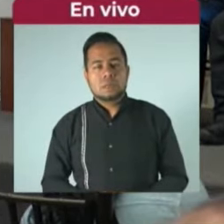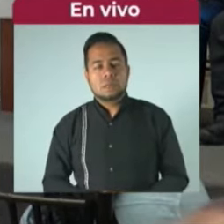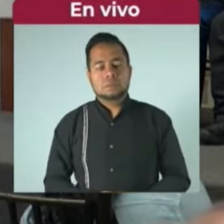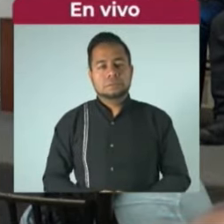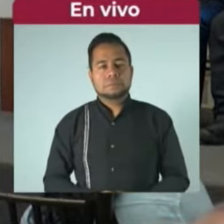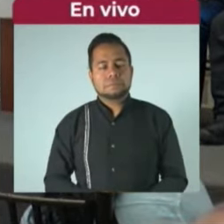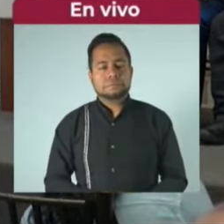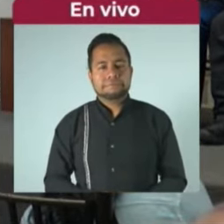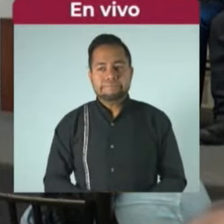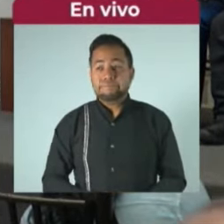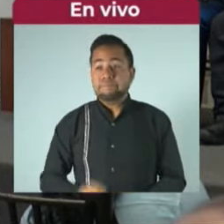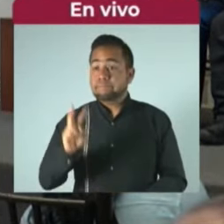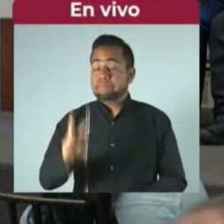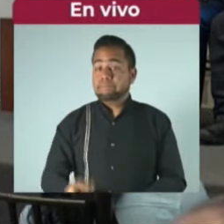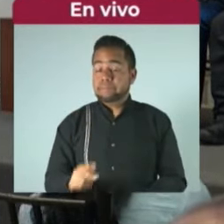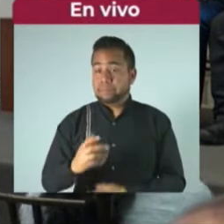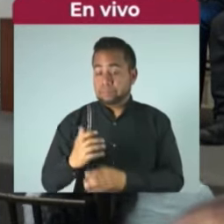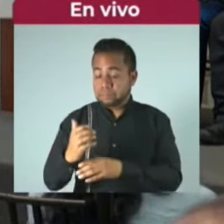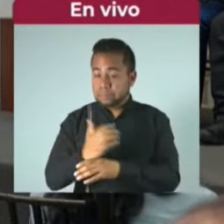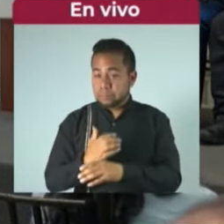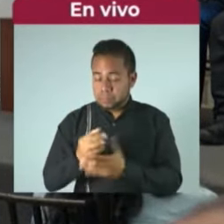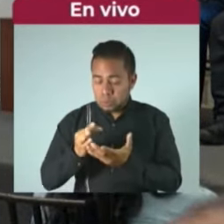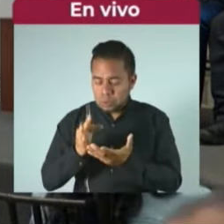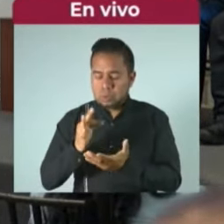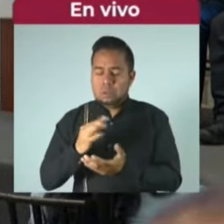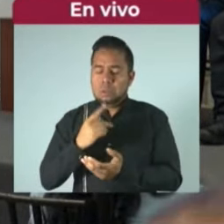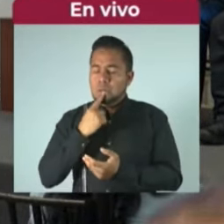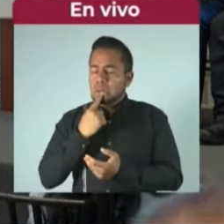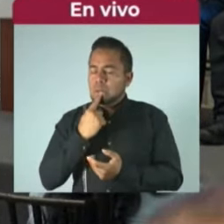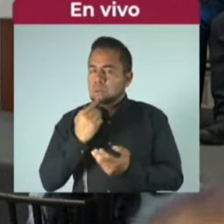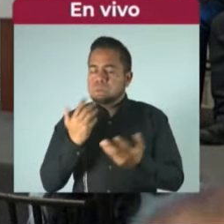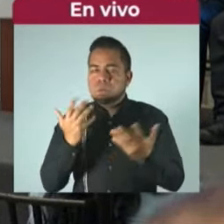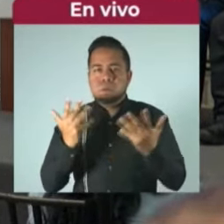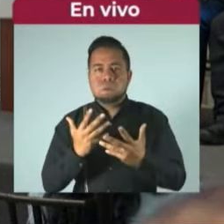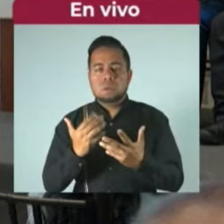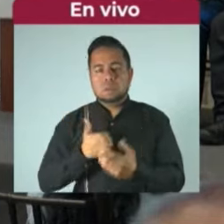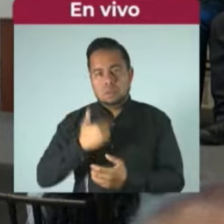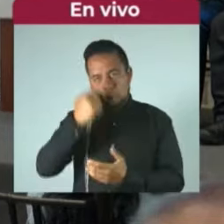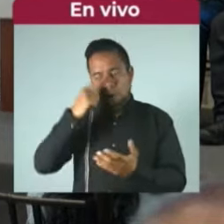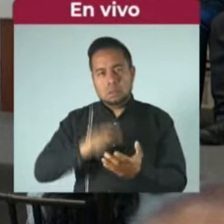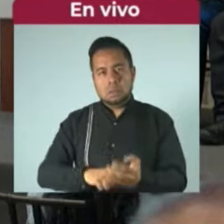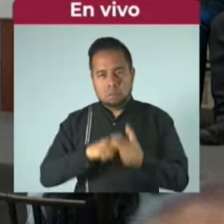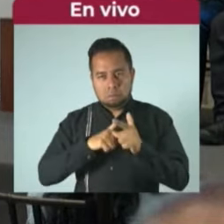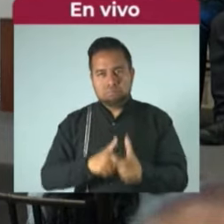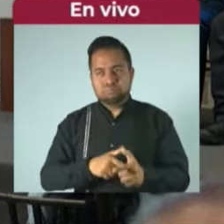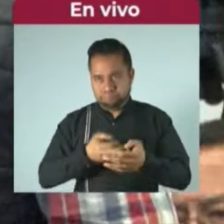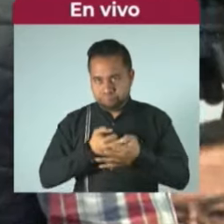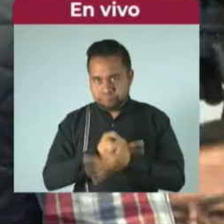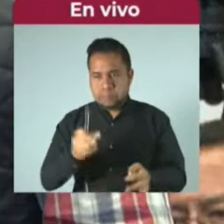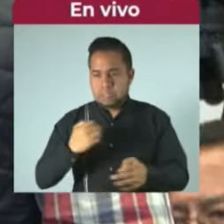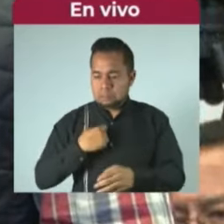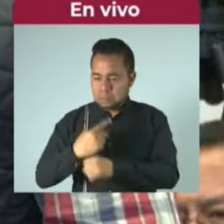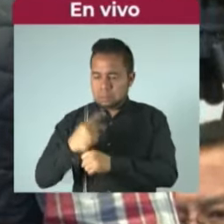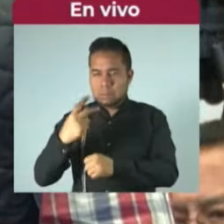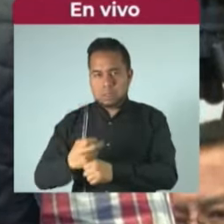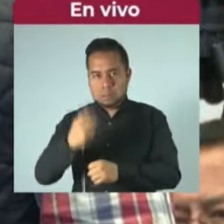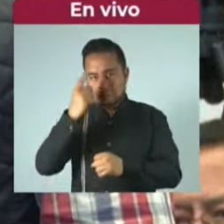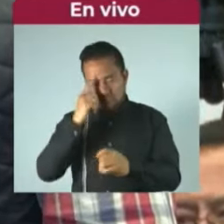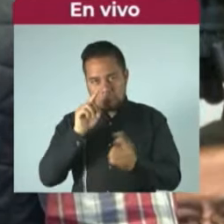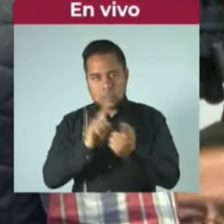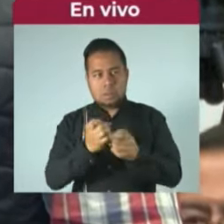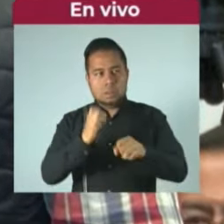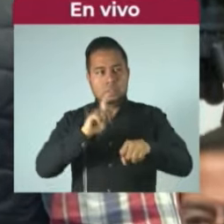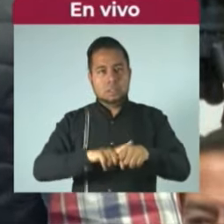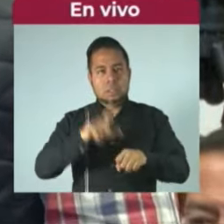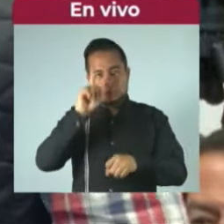eh De verdad que es un café magnífico que creo que sería muy bueno seguir esa progamación me invitaron al encuentro Estatal a la